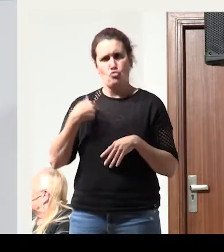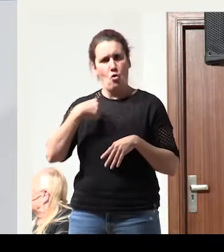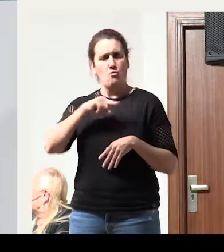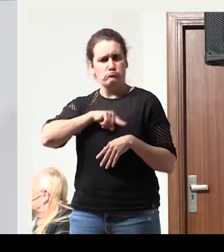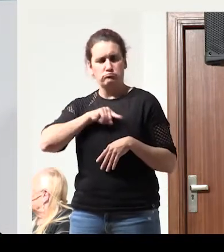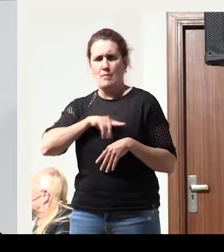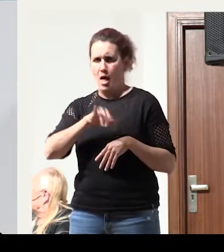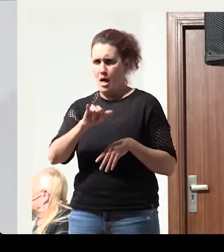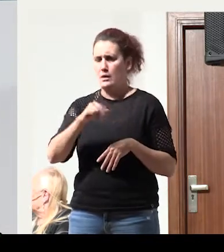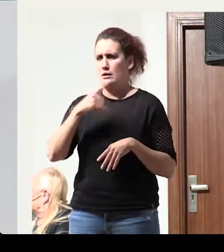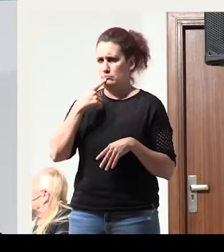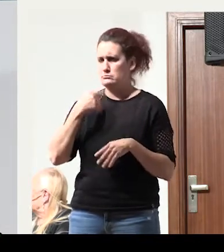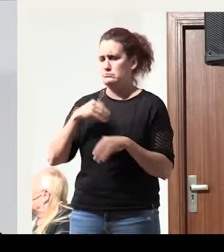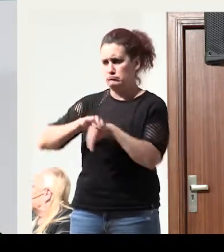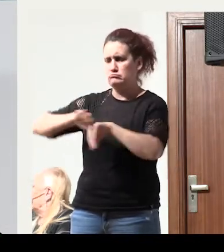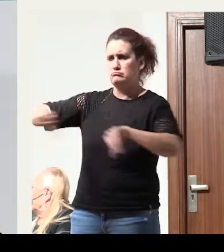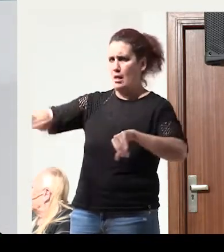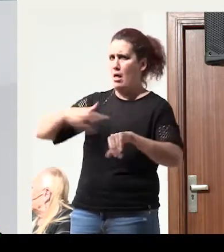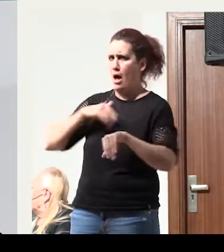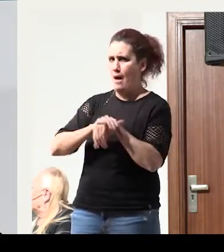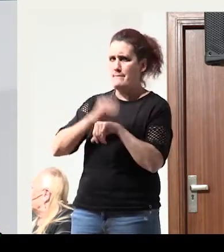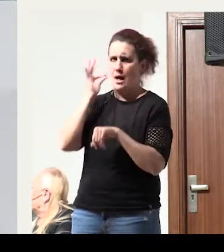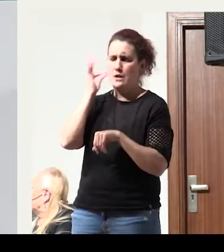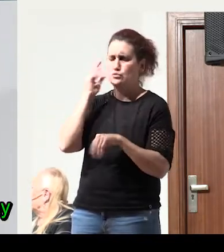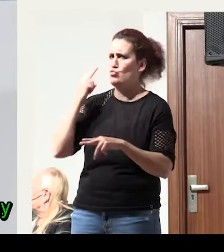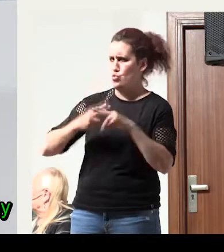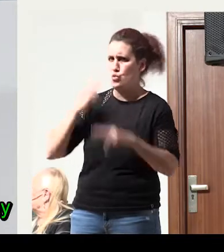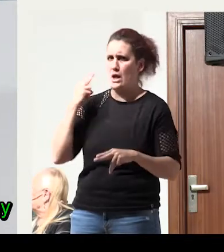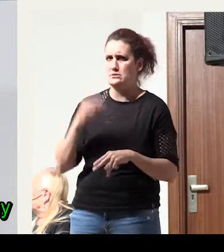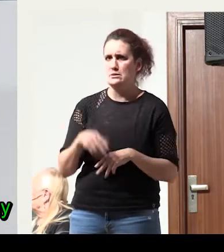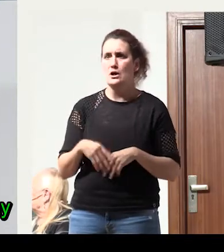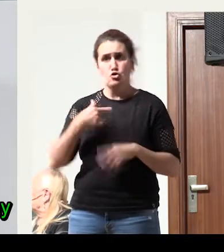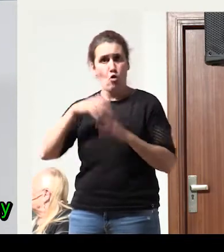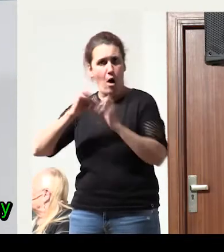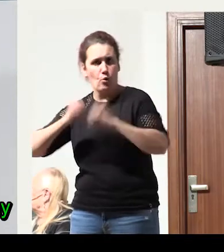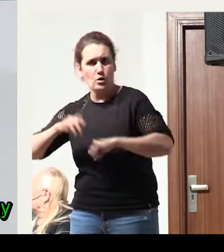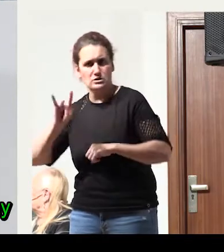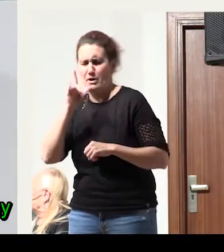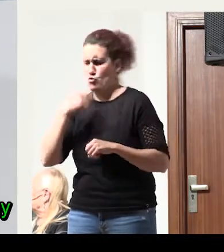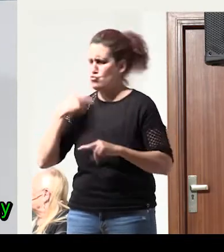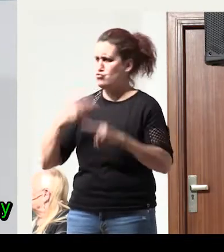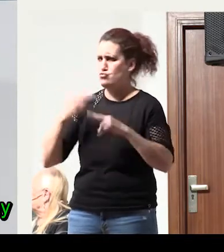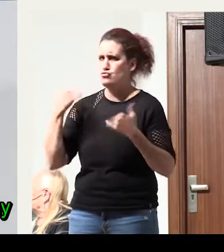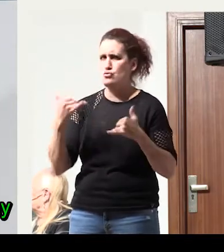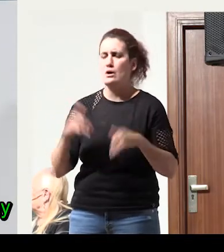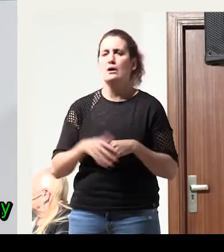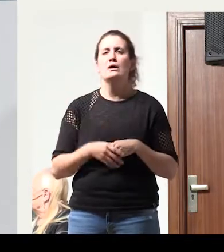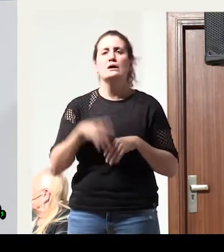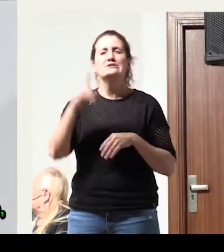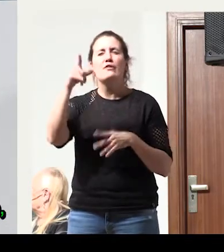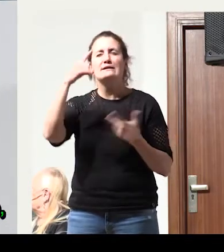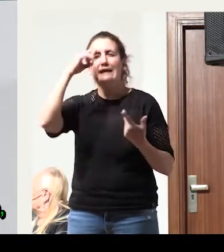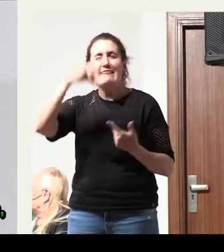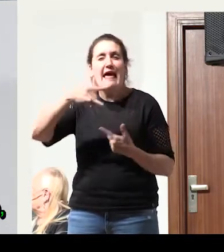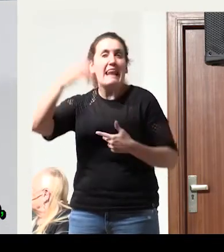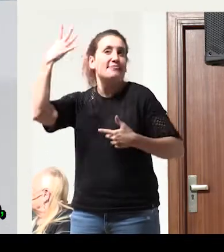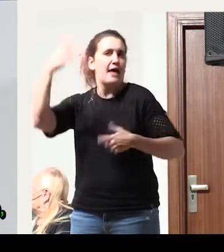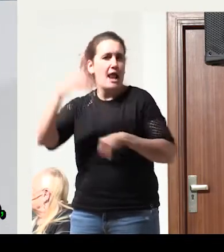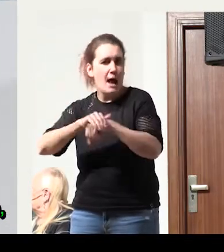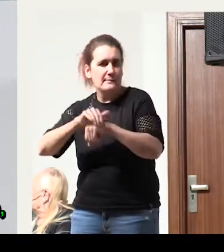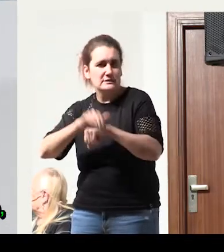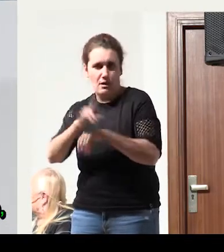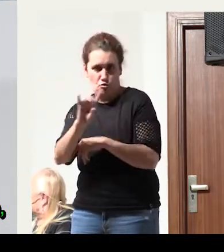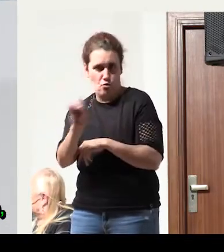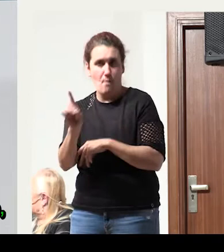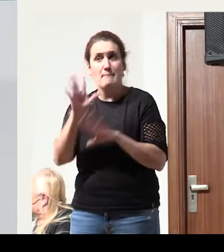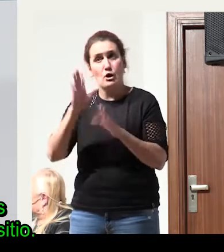sido duras, ¿no? Aunque sí, incluso yo haya estado de acuerdo, ¿no? Entonces, bueno, yo creo que no hay que idealizar la amistad, pero también, por otra